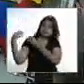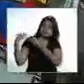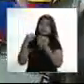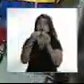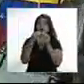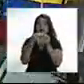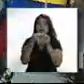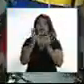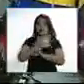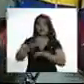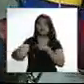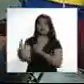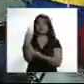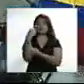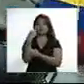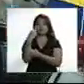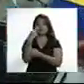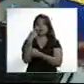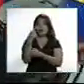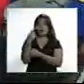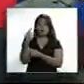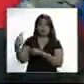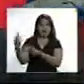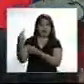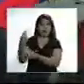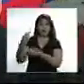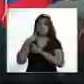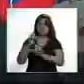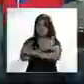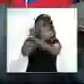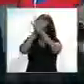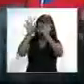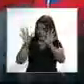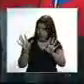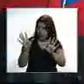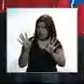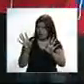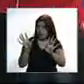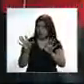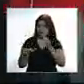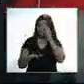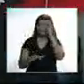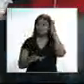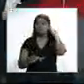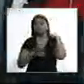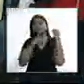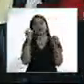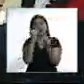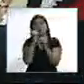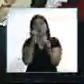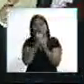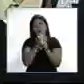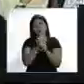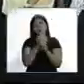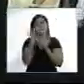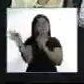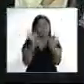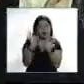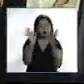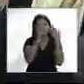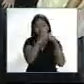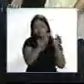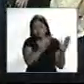unas instrucciones que fueron sumamente claras. Hemos venido haciendo los trabajos que corresponden de preparación,